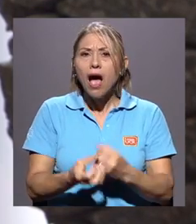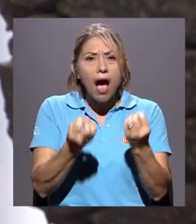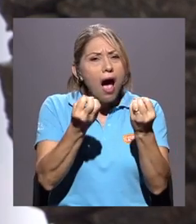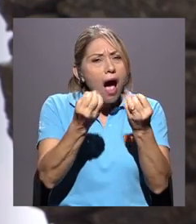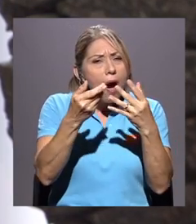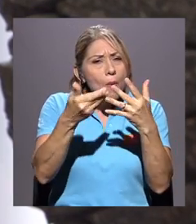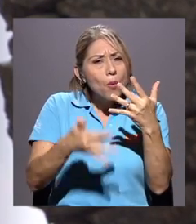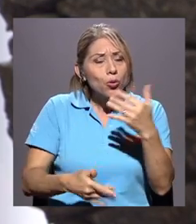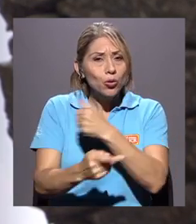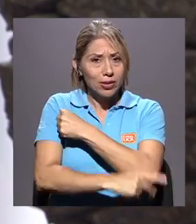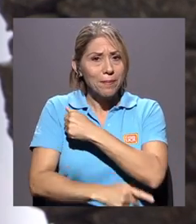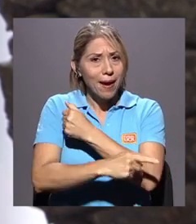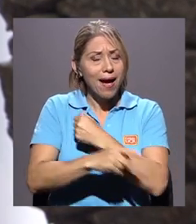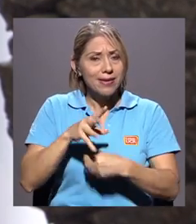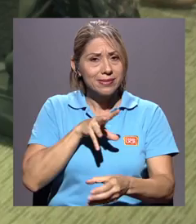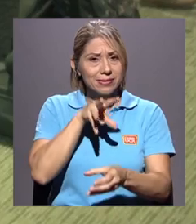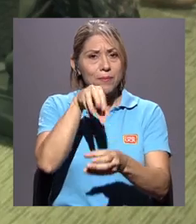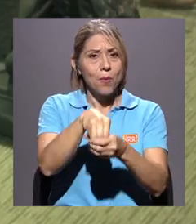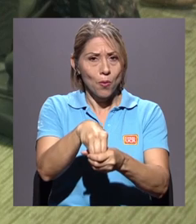países involucrados